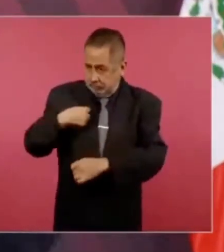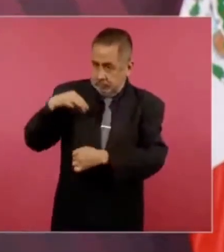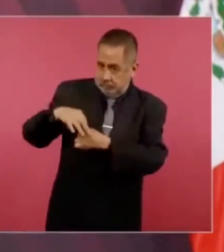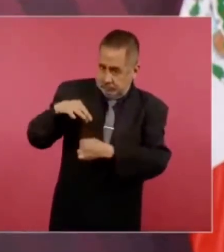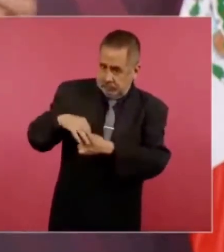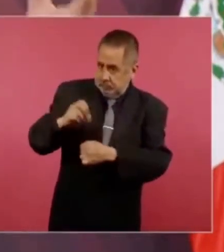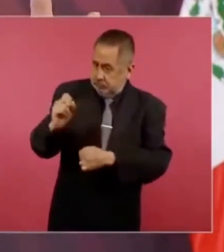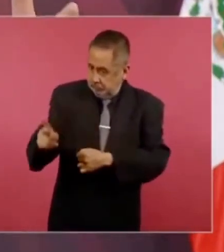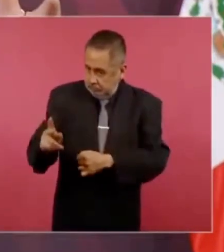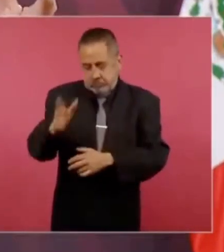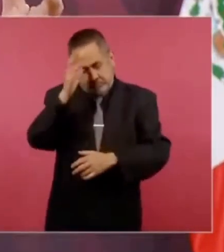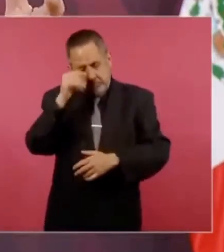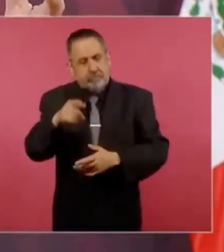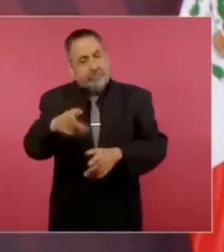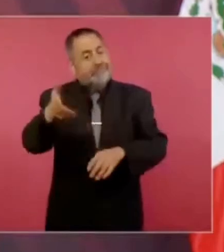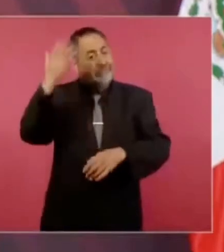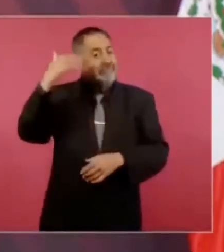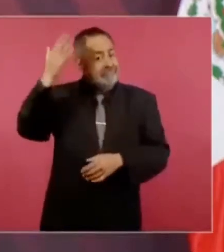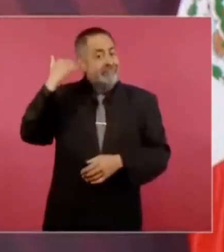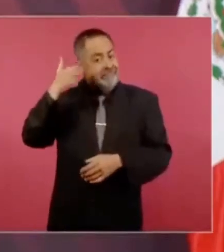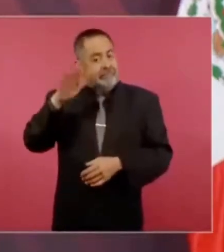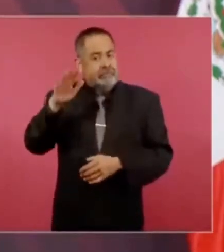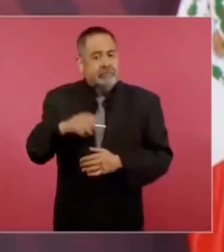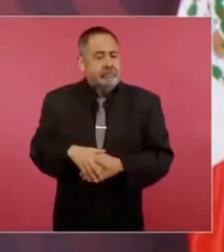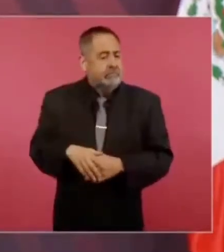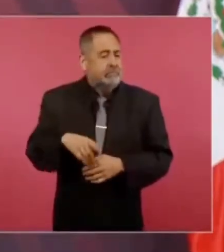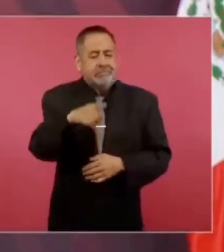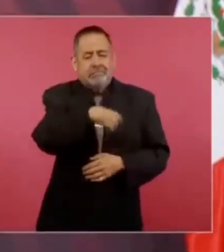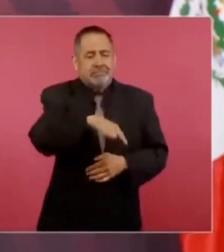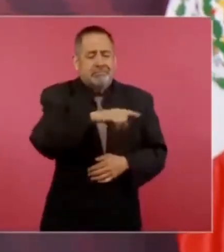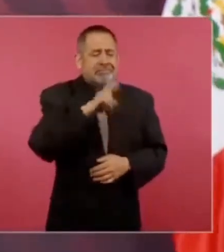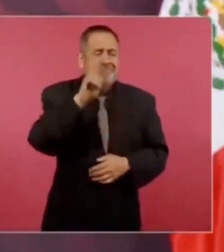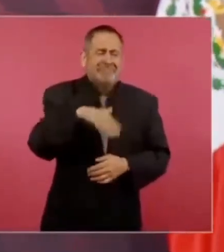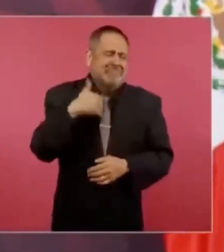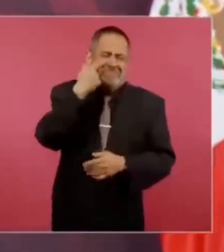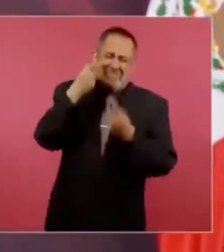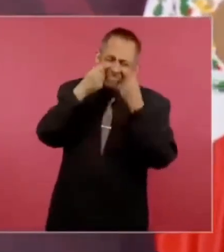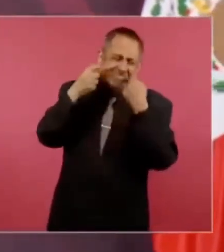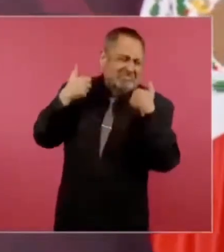porque así era. Como no les importaba